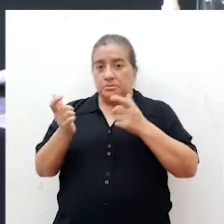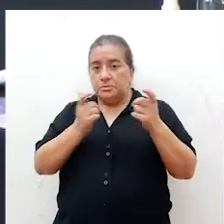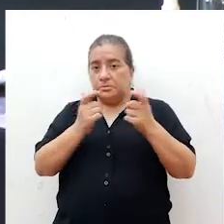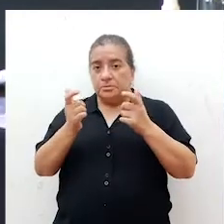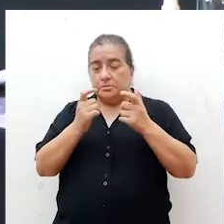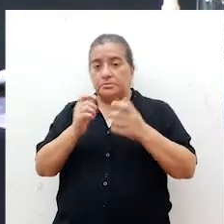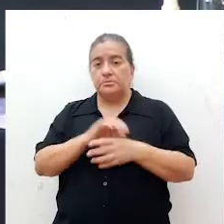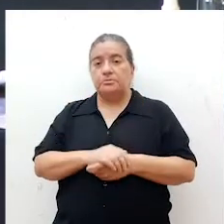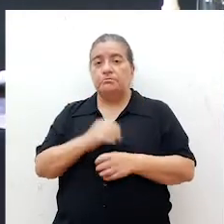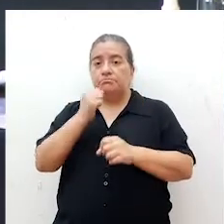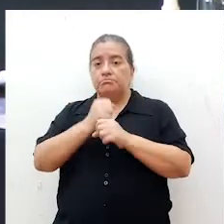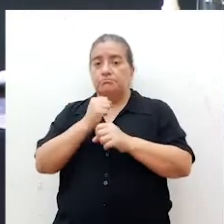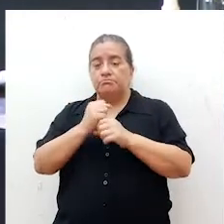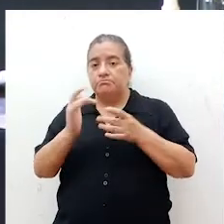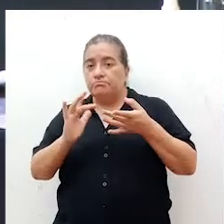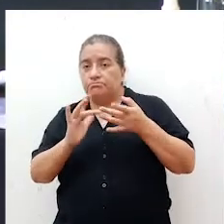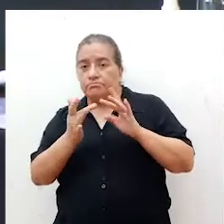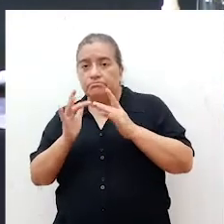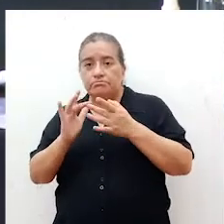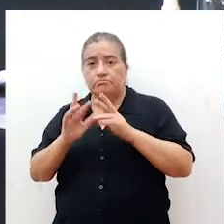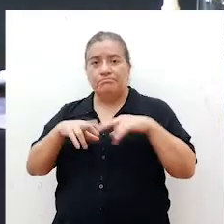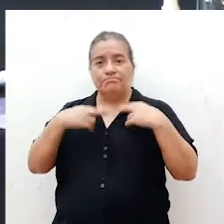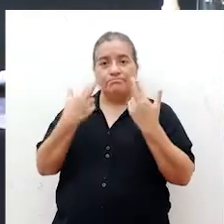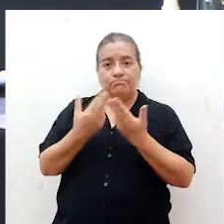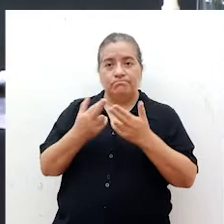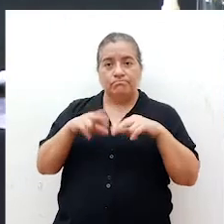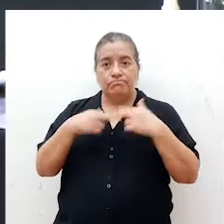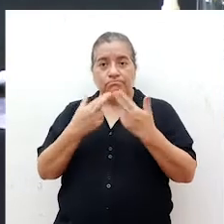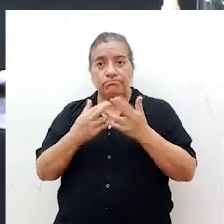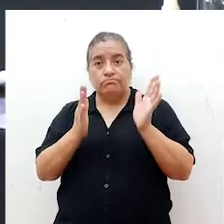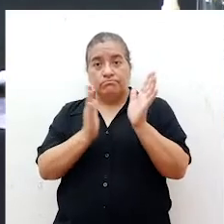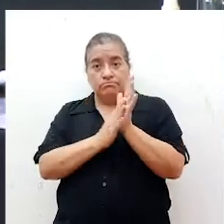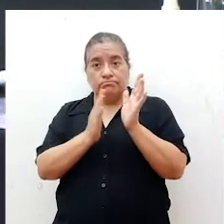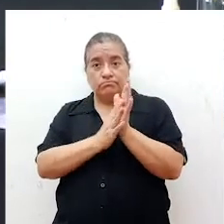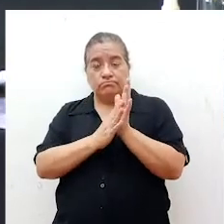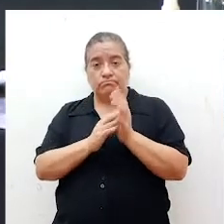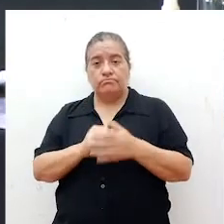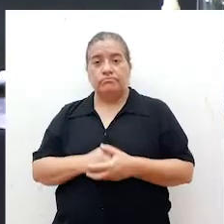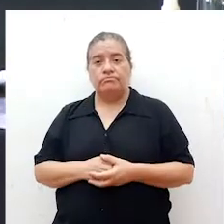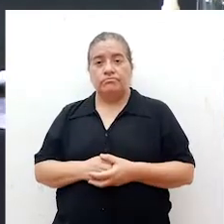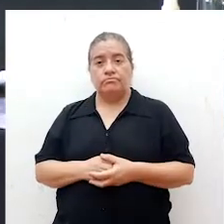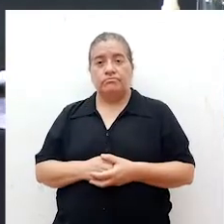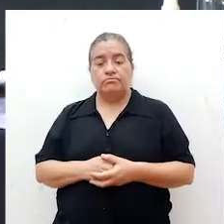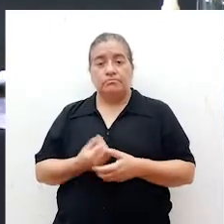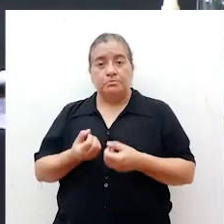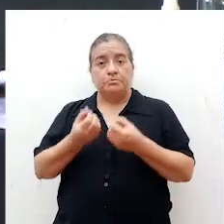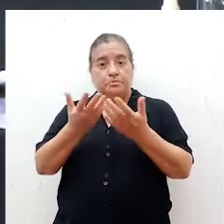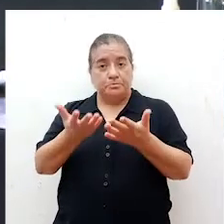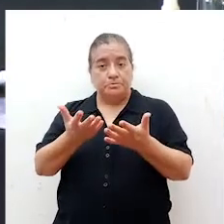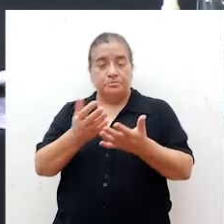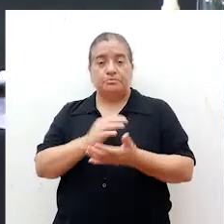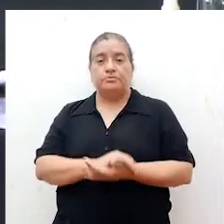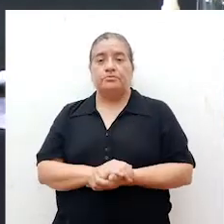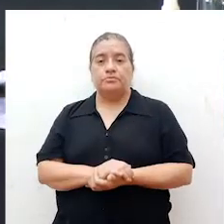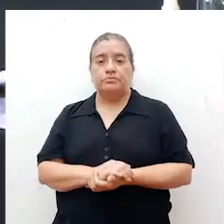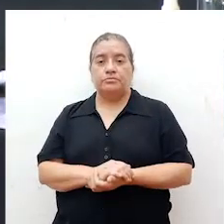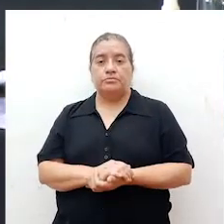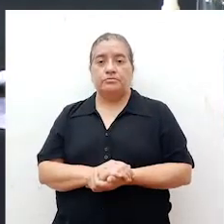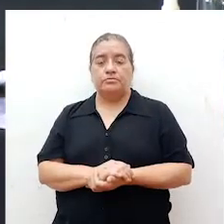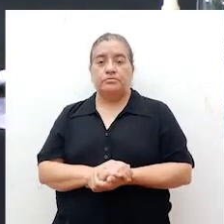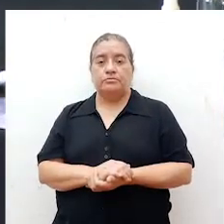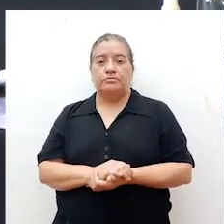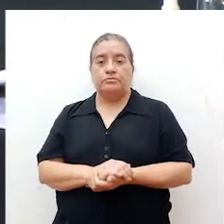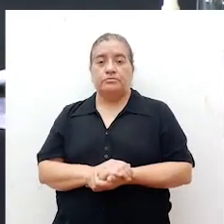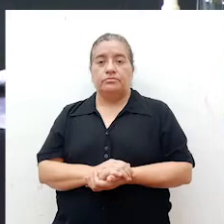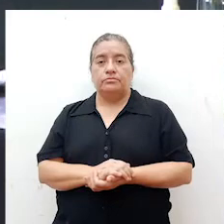ejemplos, todos los informes, supervisiones, acciones, coordinaciones, reuniones que la Defensoría ha hecho,